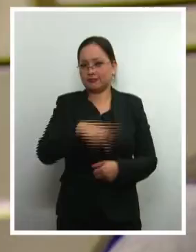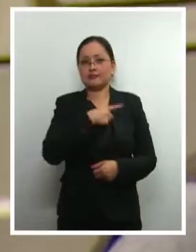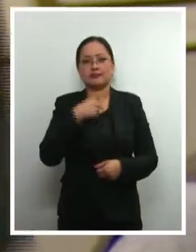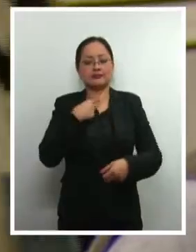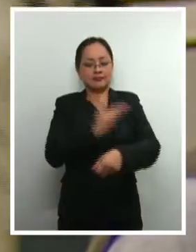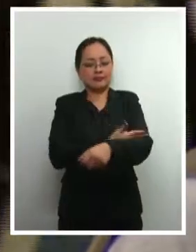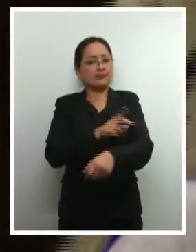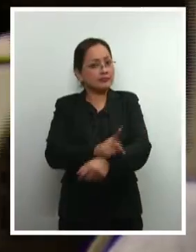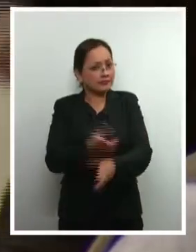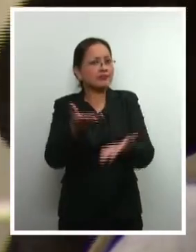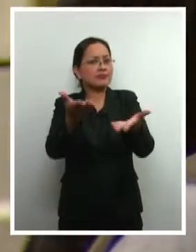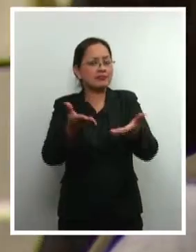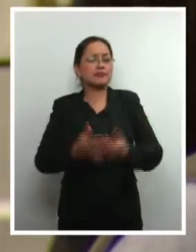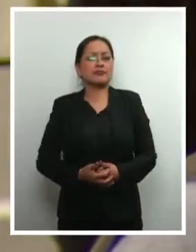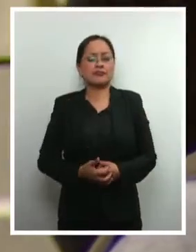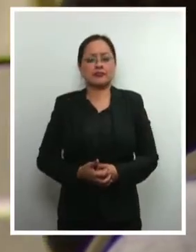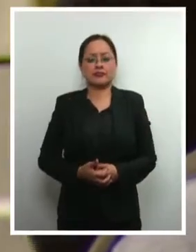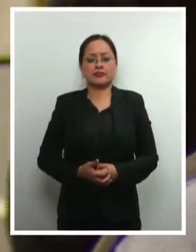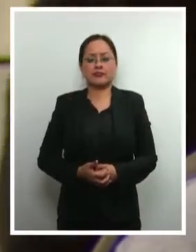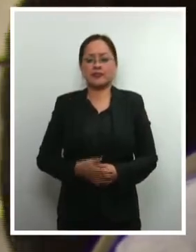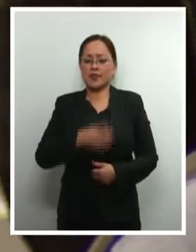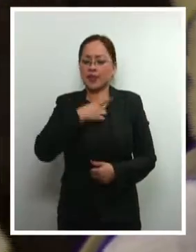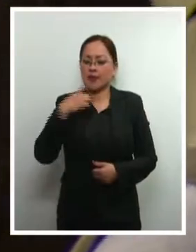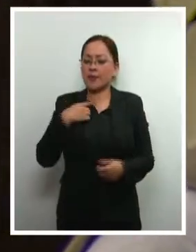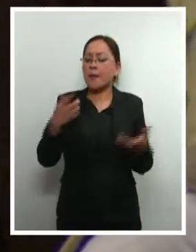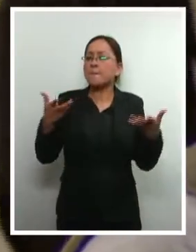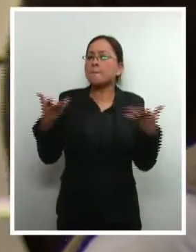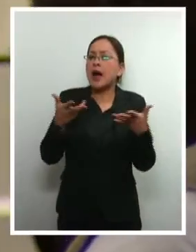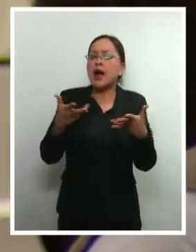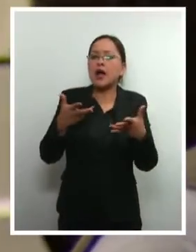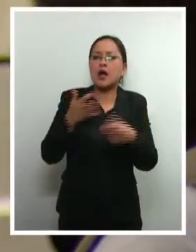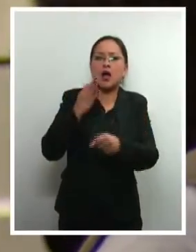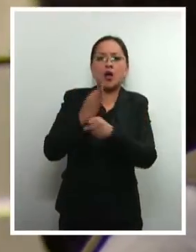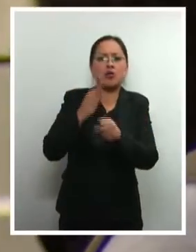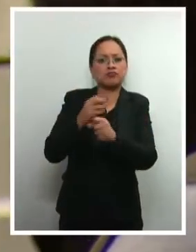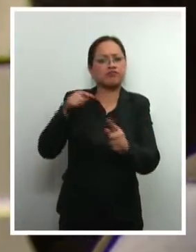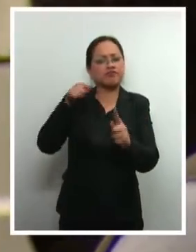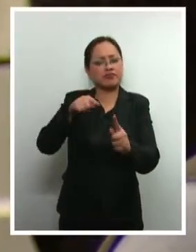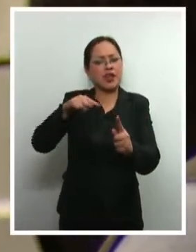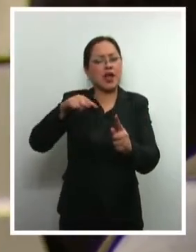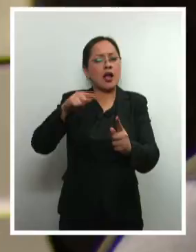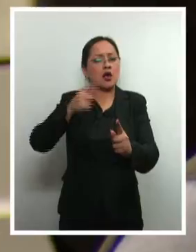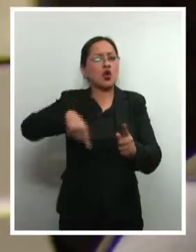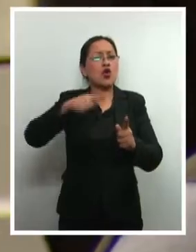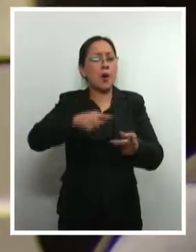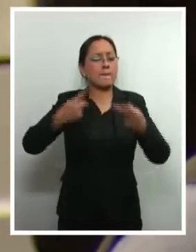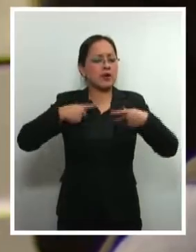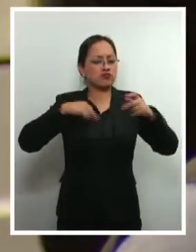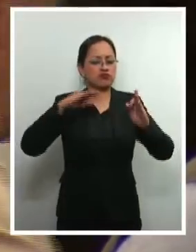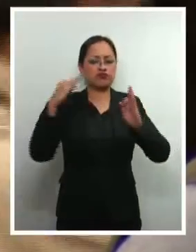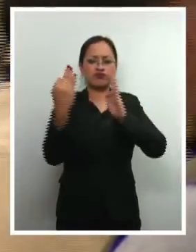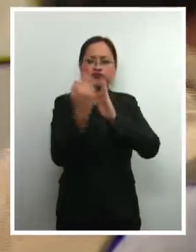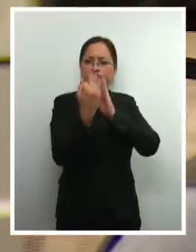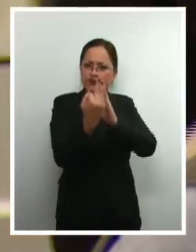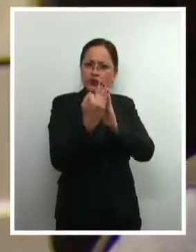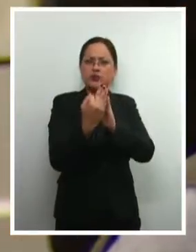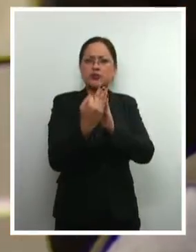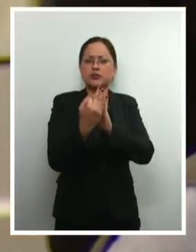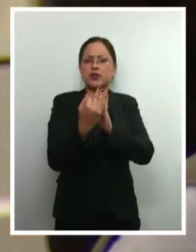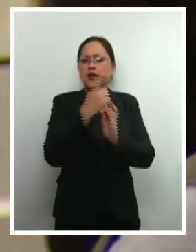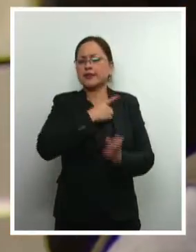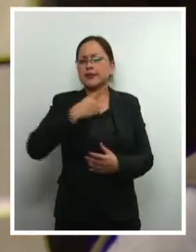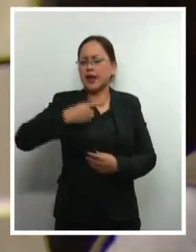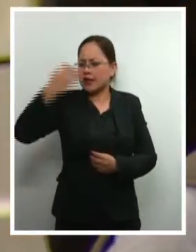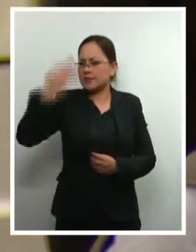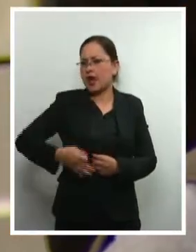honestos, tenemos que actuar de cara a la sociedad y aceptar